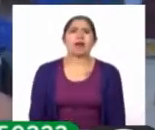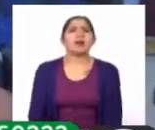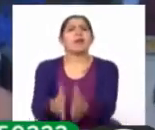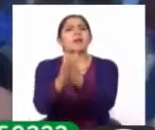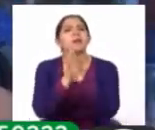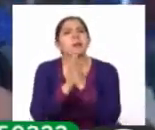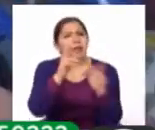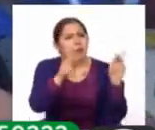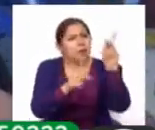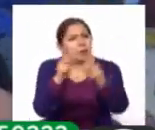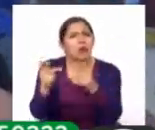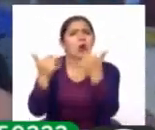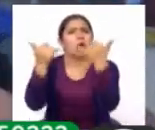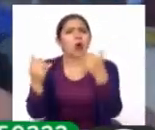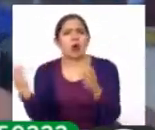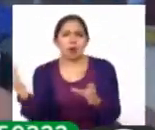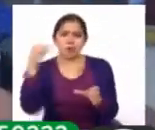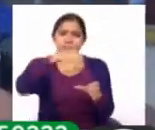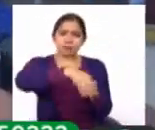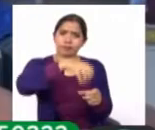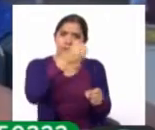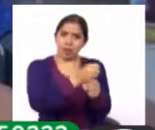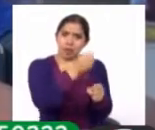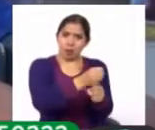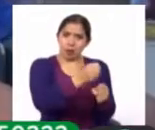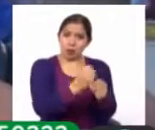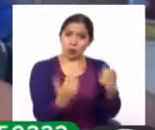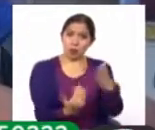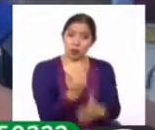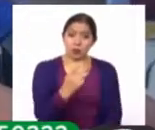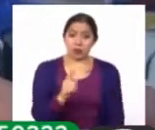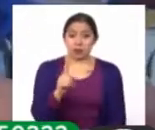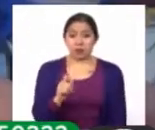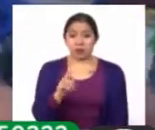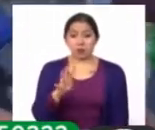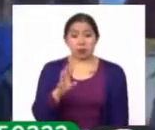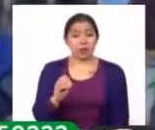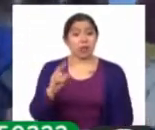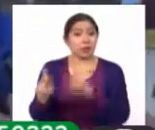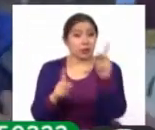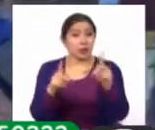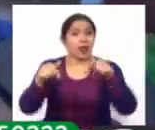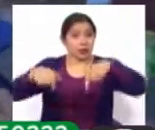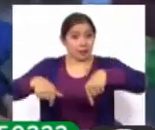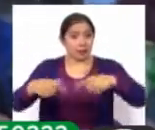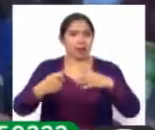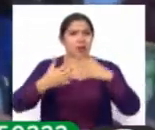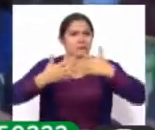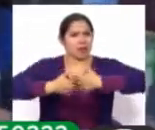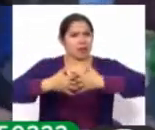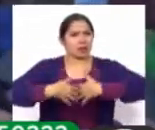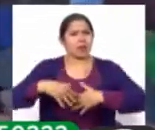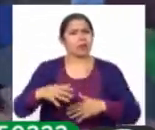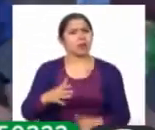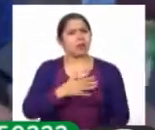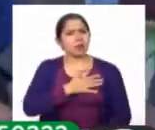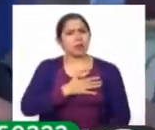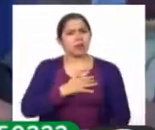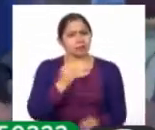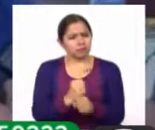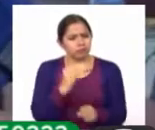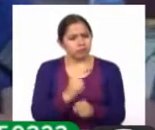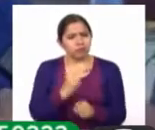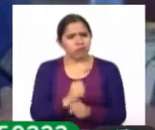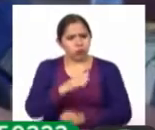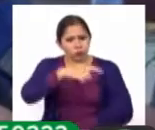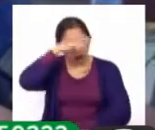hoy han entrado a trabajar, los 140 personas aquí en Mibol, poner toda su voluntad, toda su